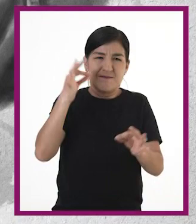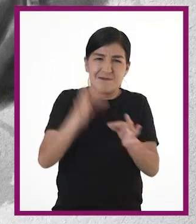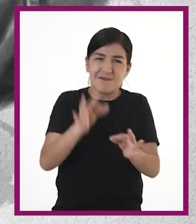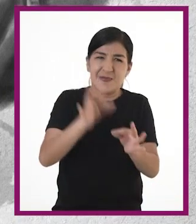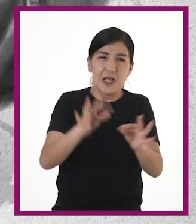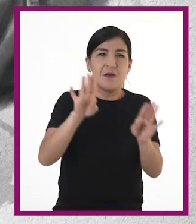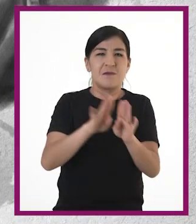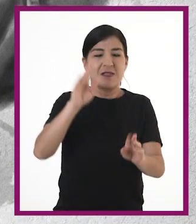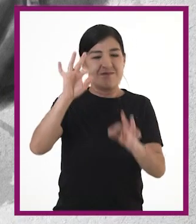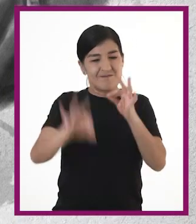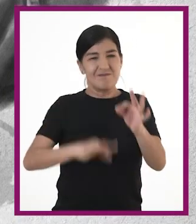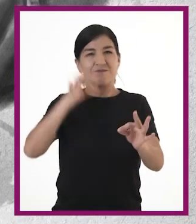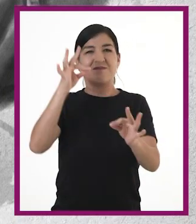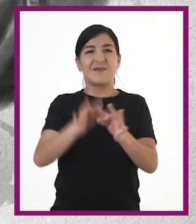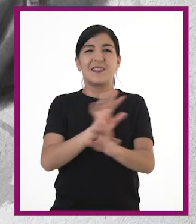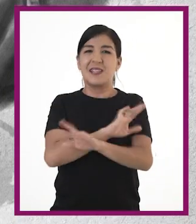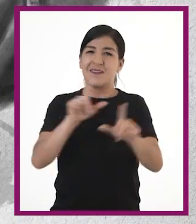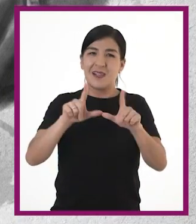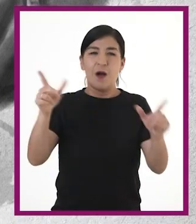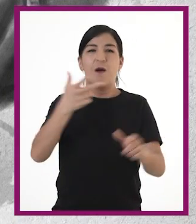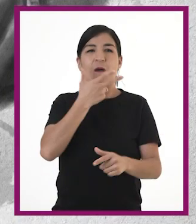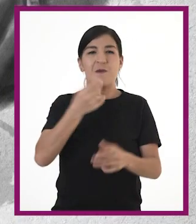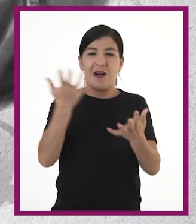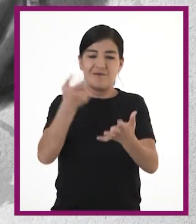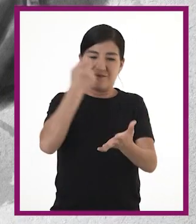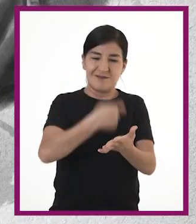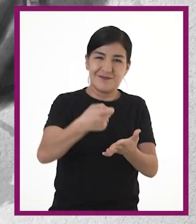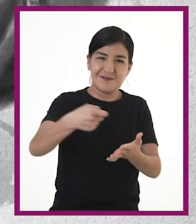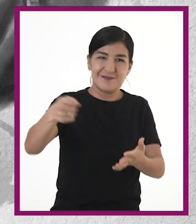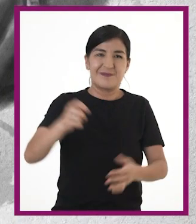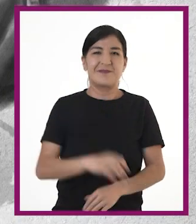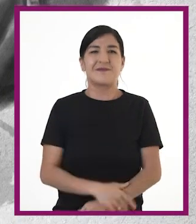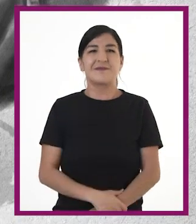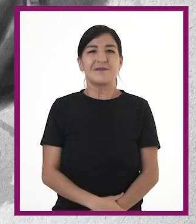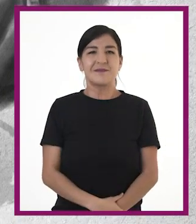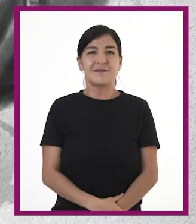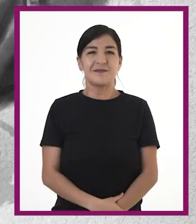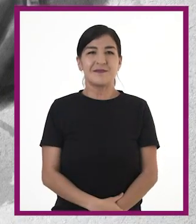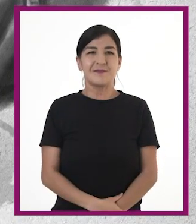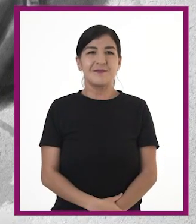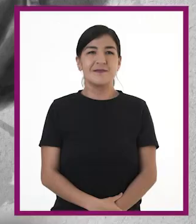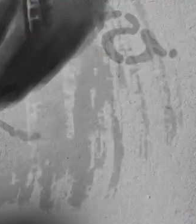ha perfeccionado su oficio de hombre de letras.